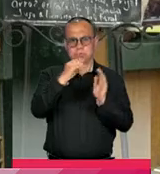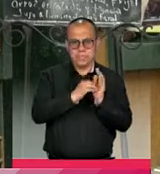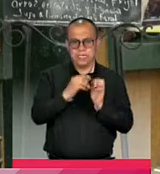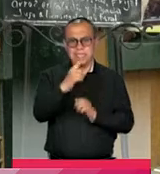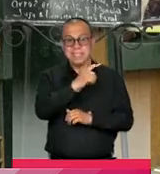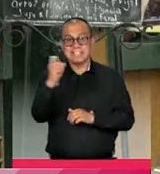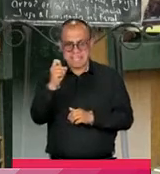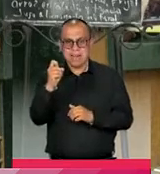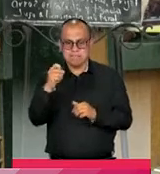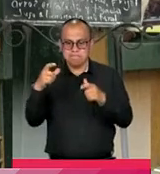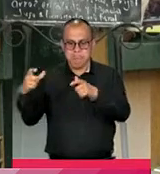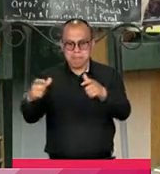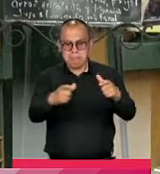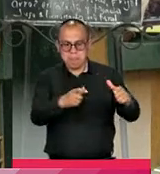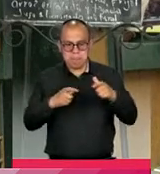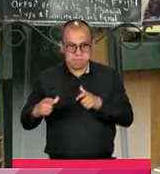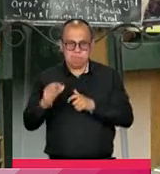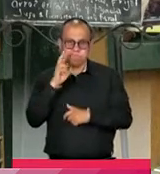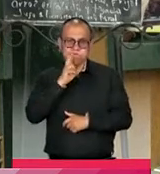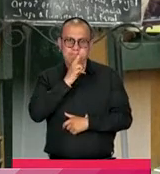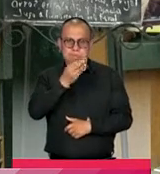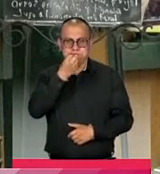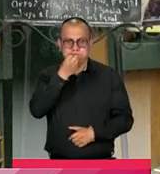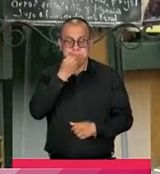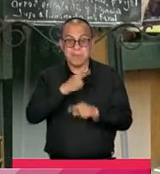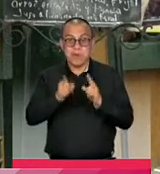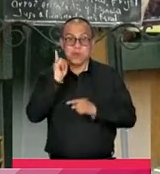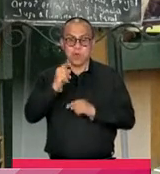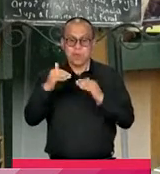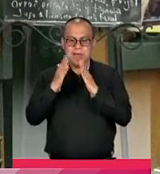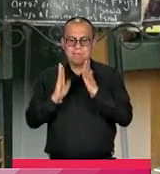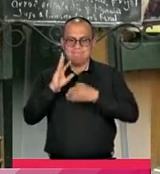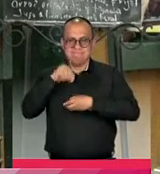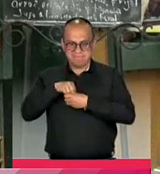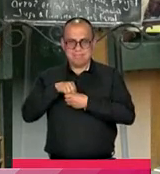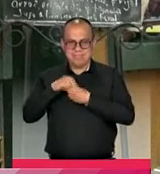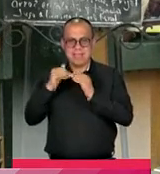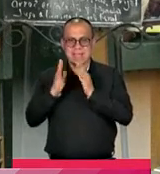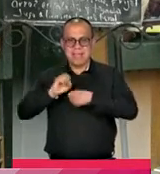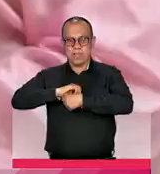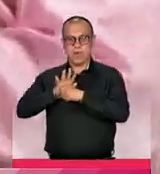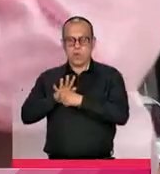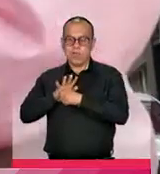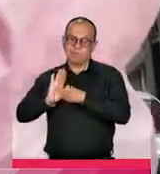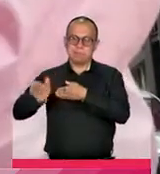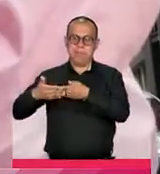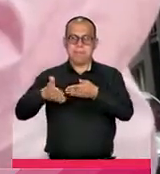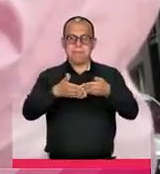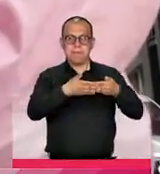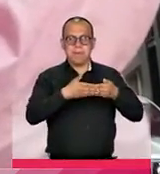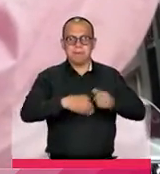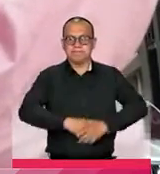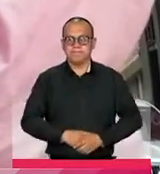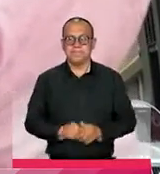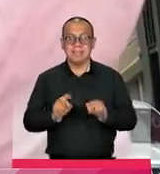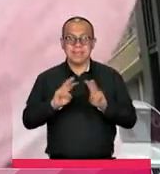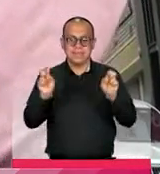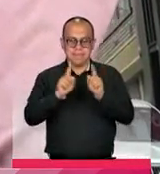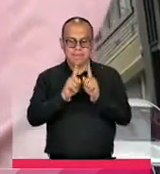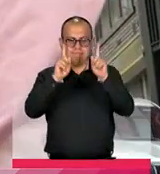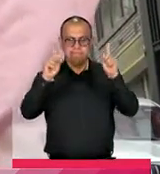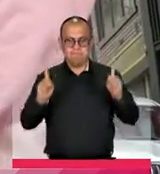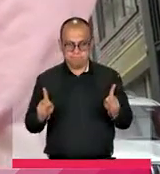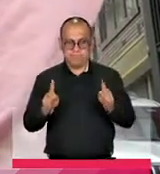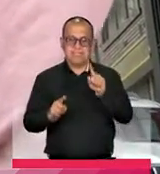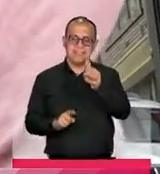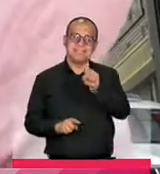100 almuerzos diarios, pero a raíz de la pandemia se vio obligado a cerrar su restaurante. Con el aislamiento preventivo, a